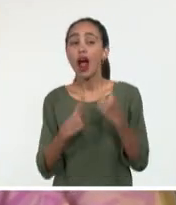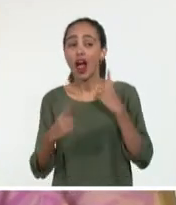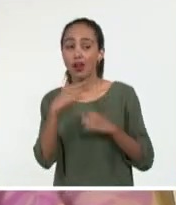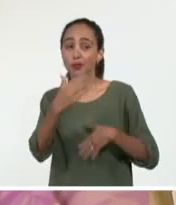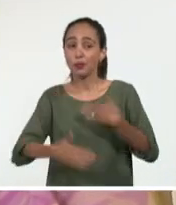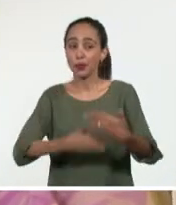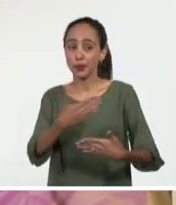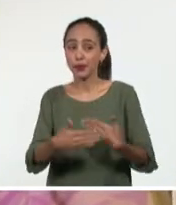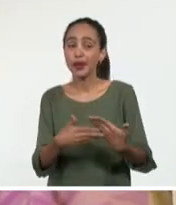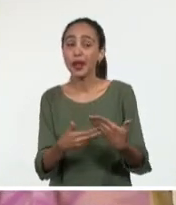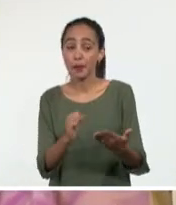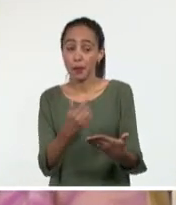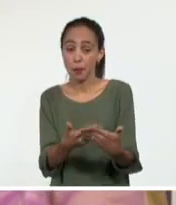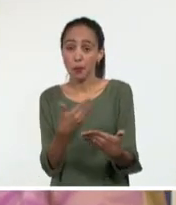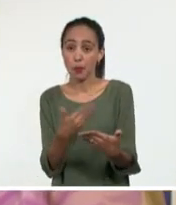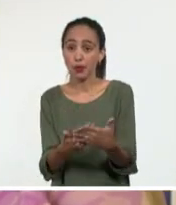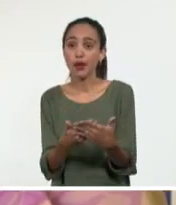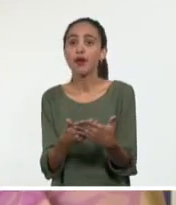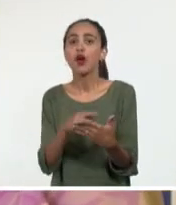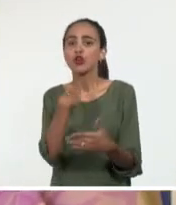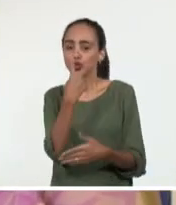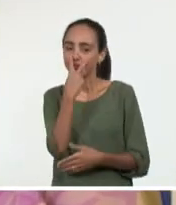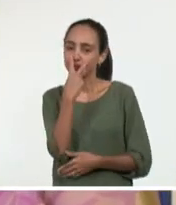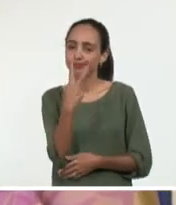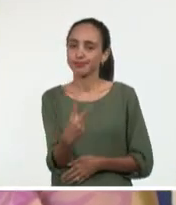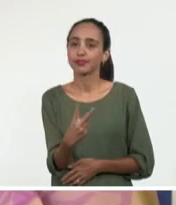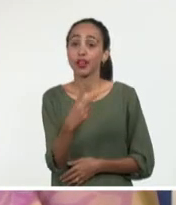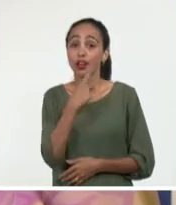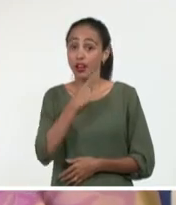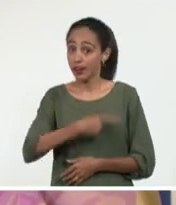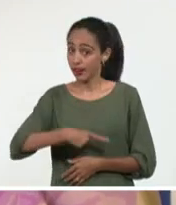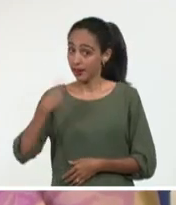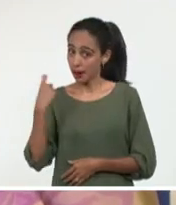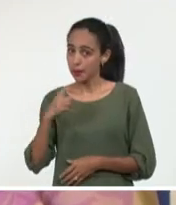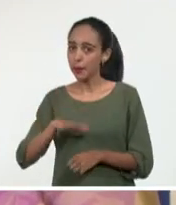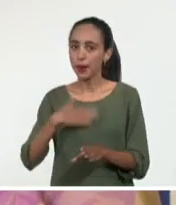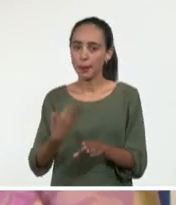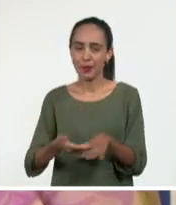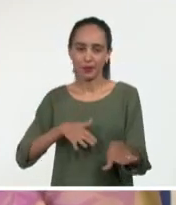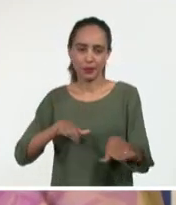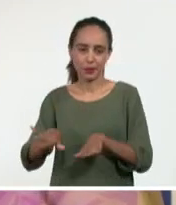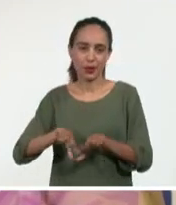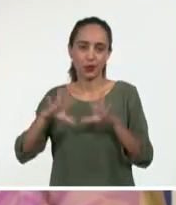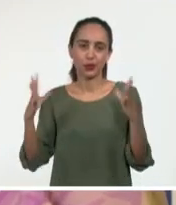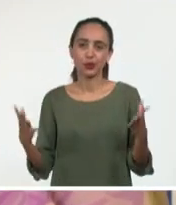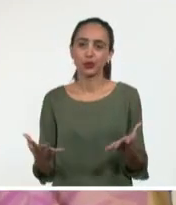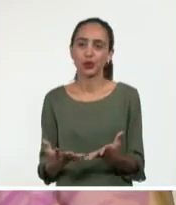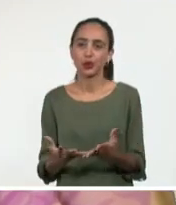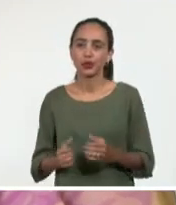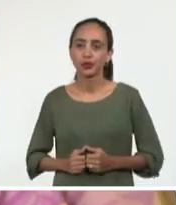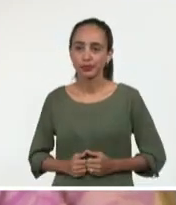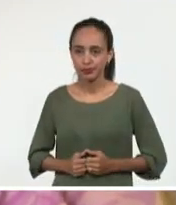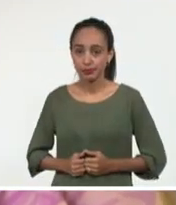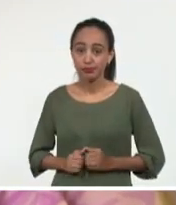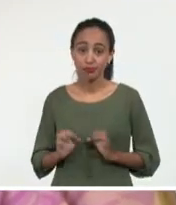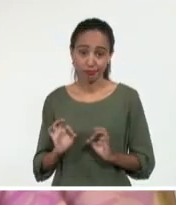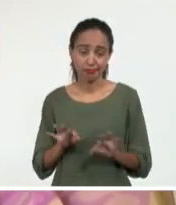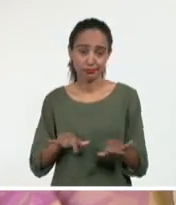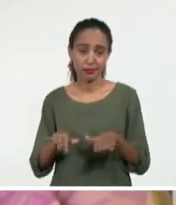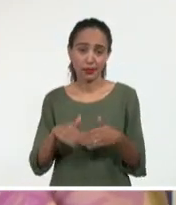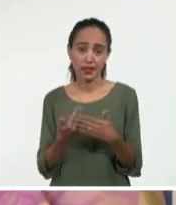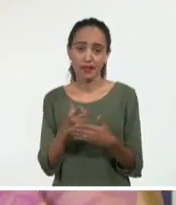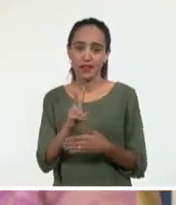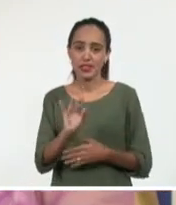que salgan en esta prueba dinámica. Le daremos tratamiento con agilidad para dejar en condiciones el territorio para el día 27